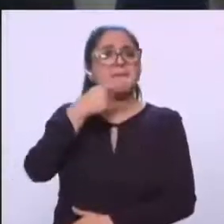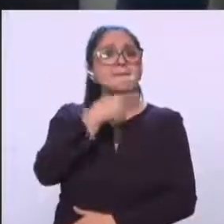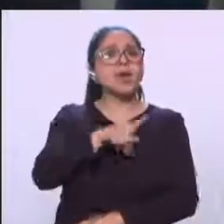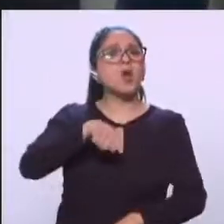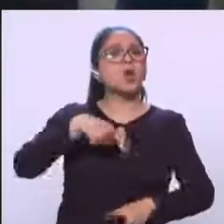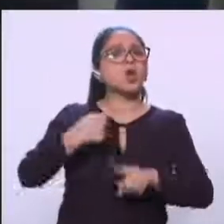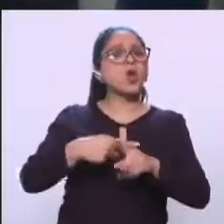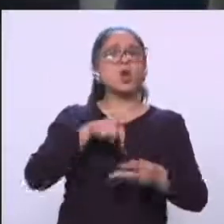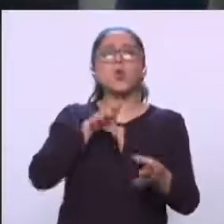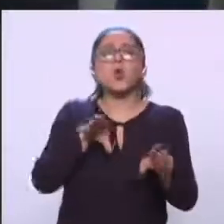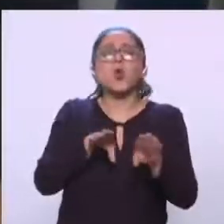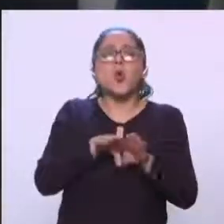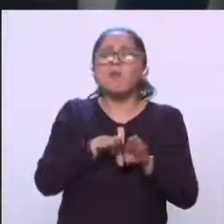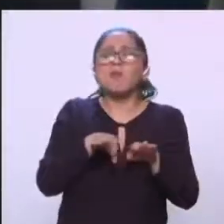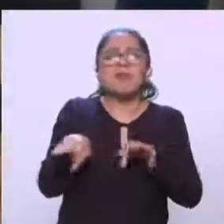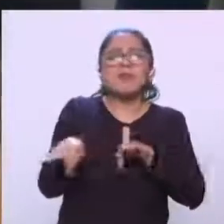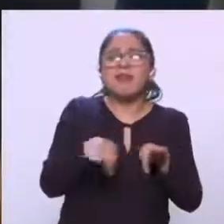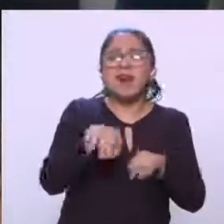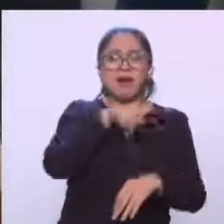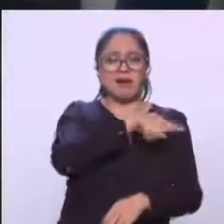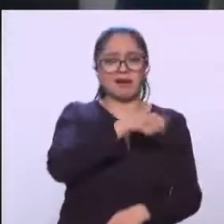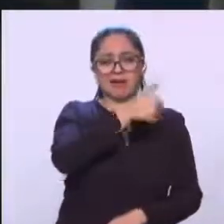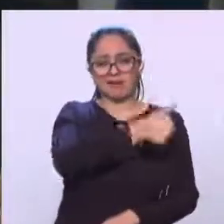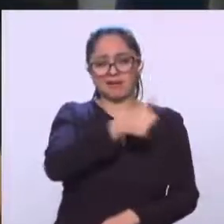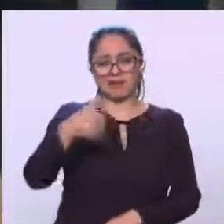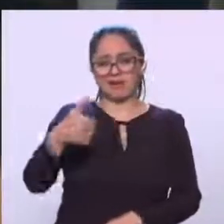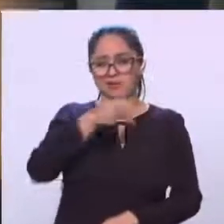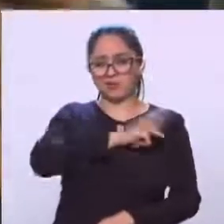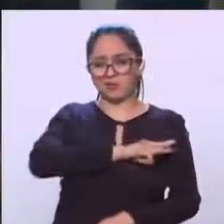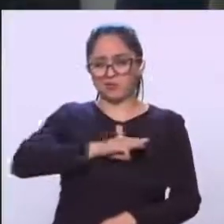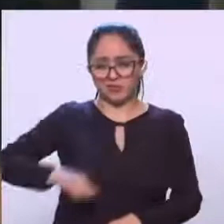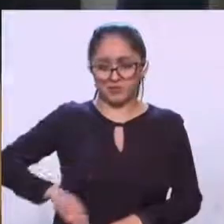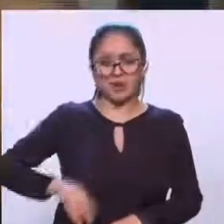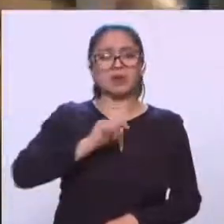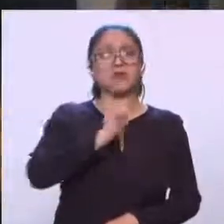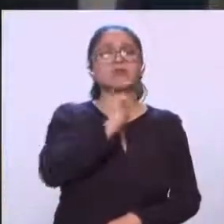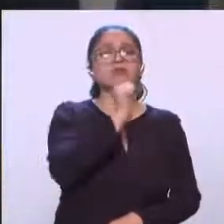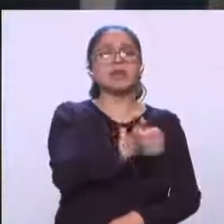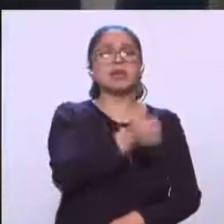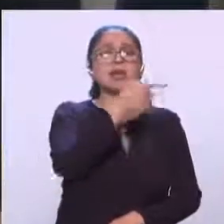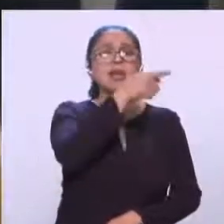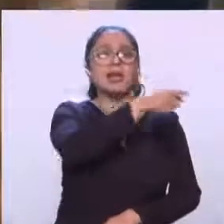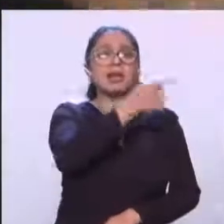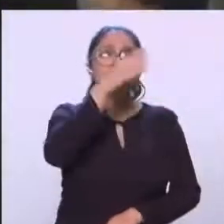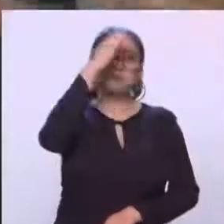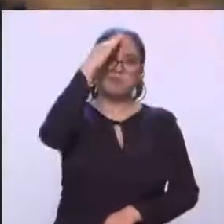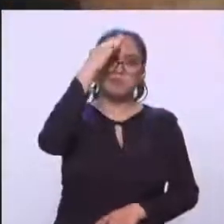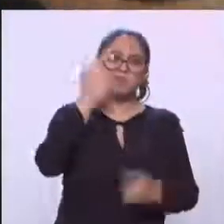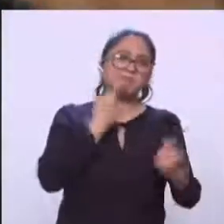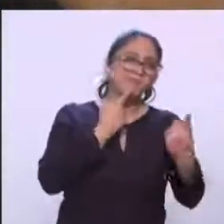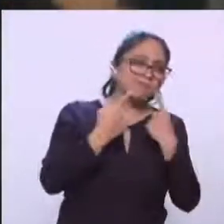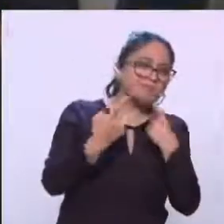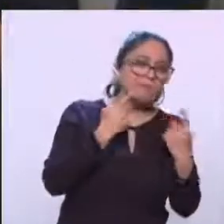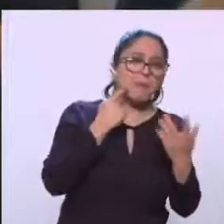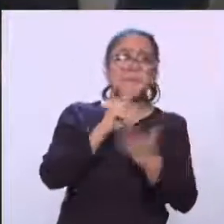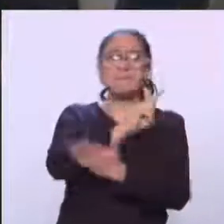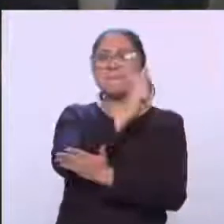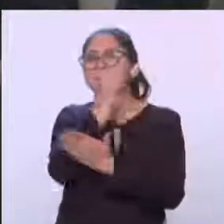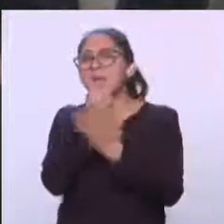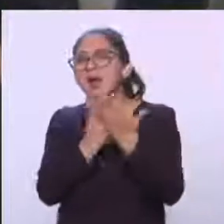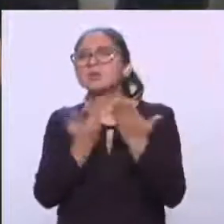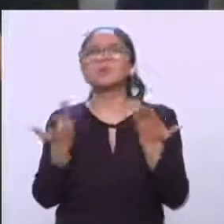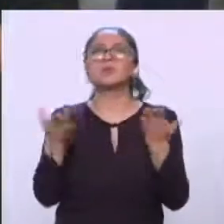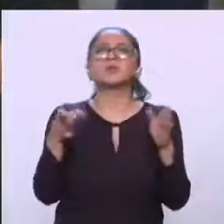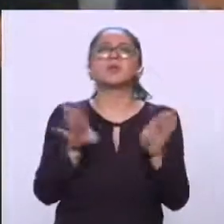en teoría como entidades autónomas que toman decisiones y que planifican y que están ausentes como quizá de un